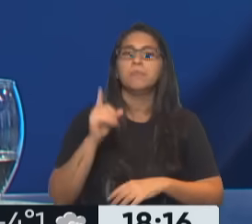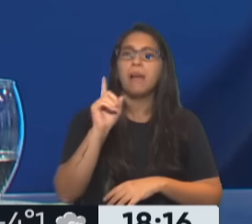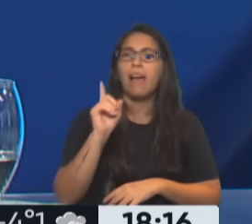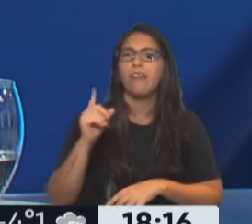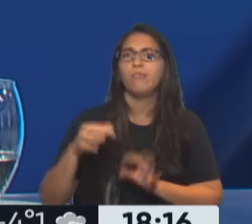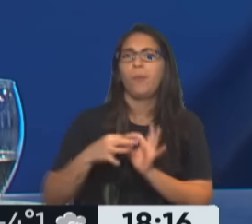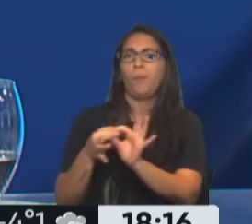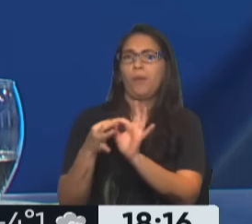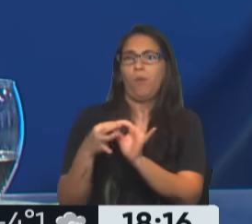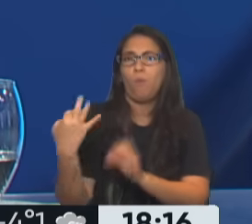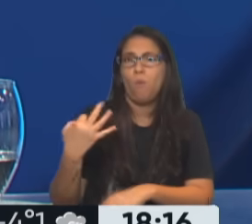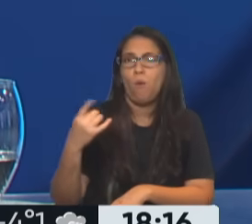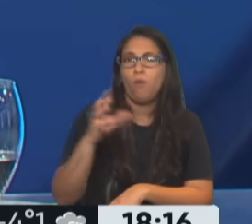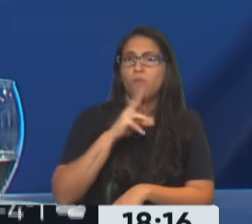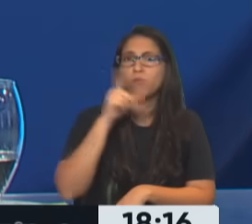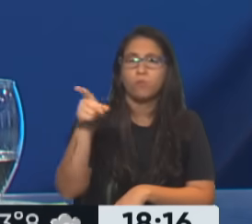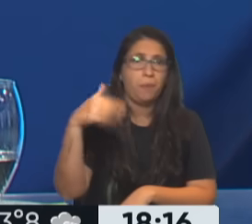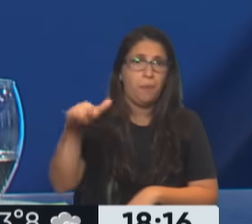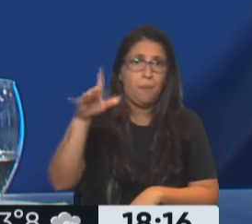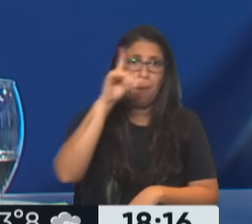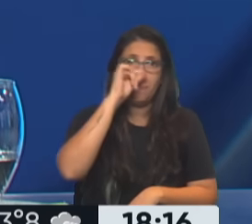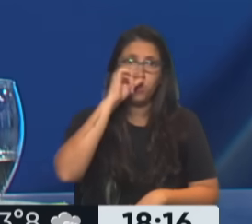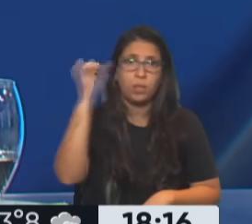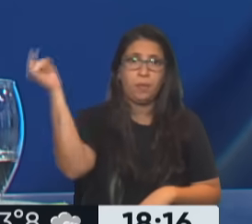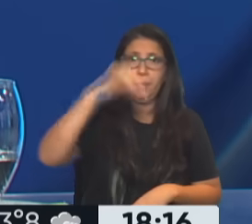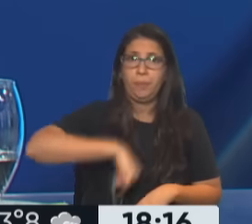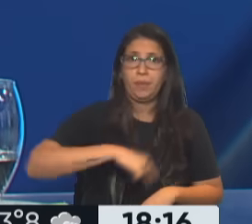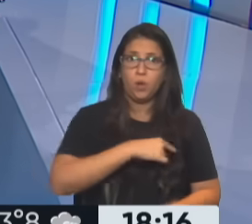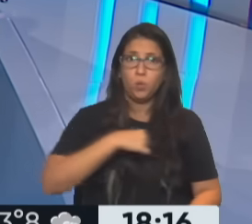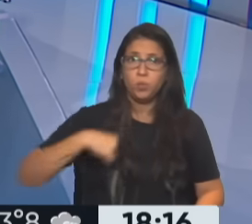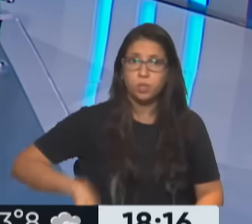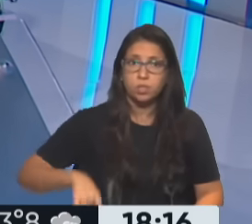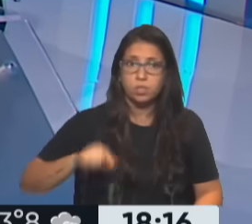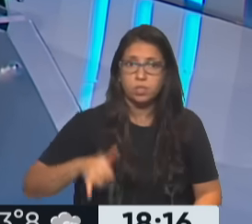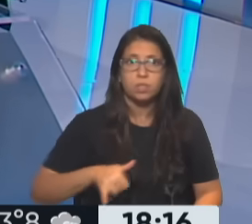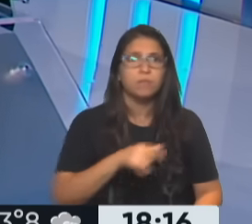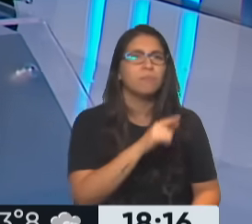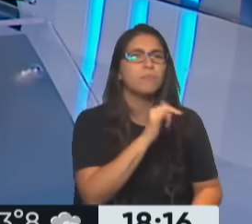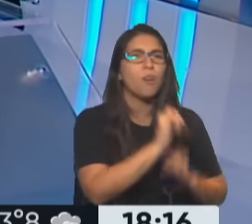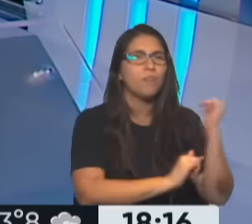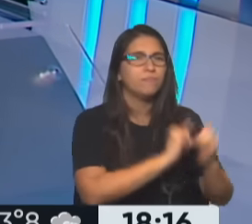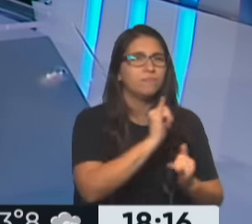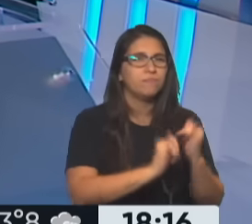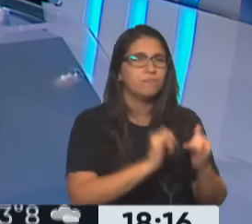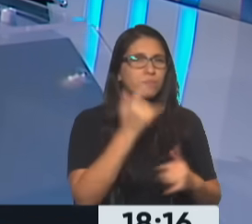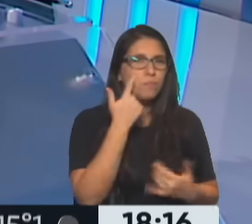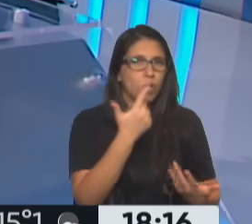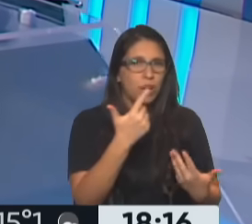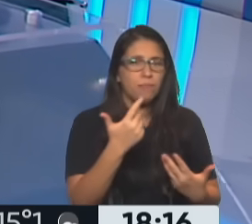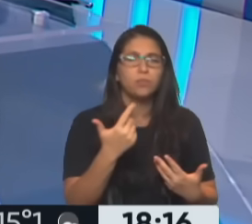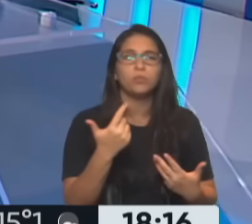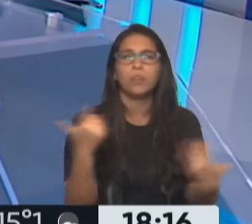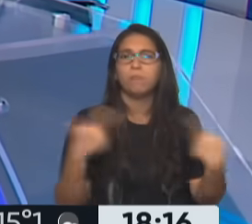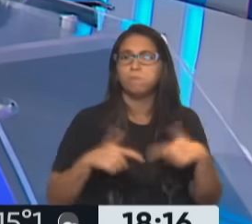buen vínculo, de hecho, se espera un viaje de Putin próximamente Correcto. a China, pero se han Lo decíamos reunido... también en el informe, ¿eh? Exacto, se han reunido en varias